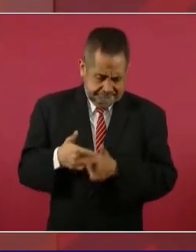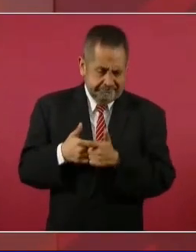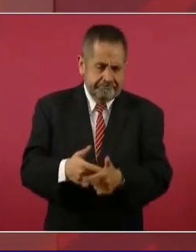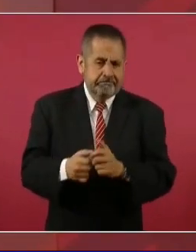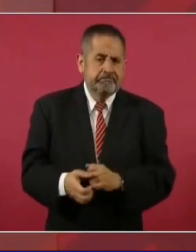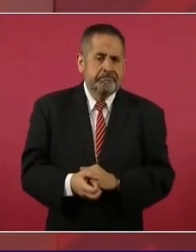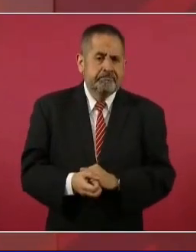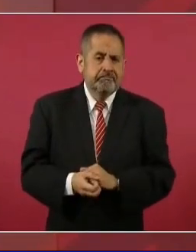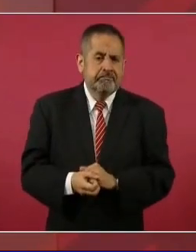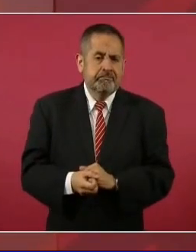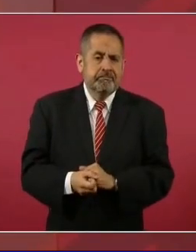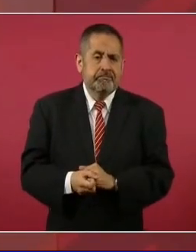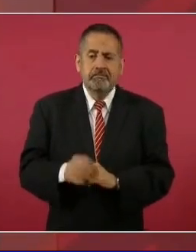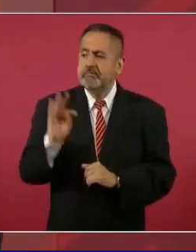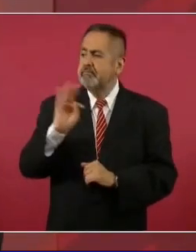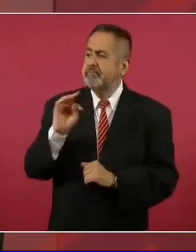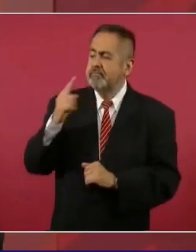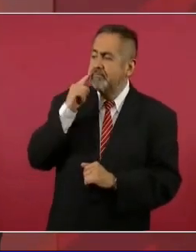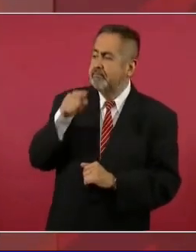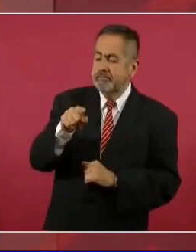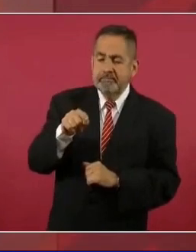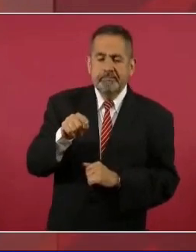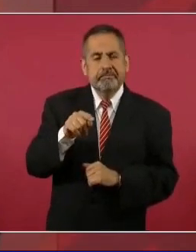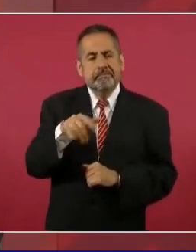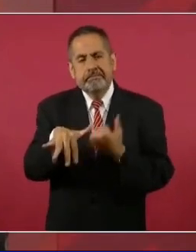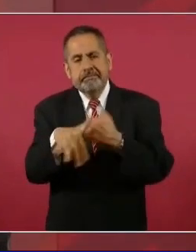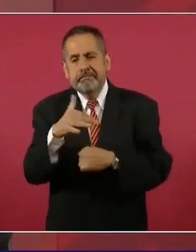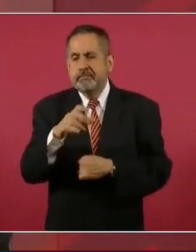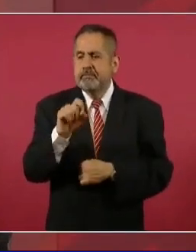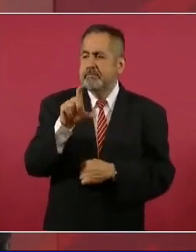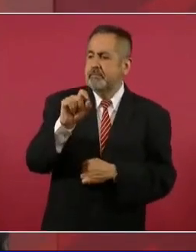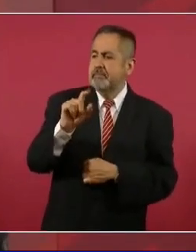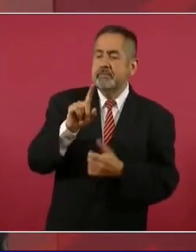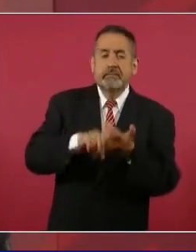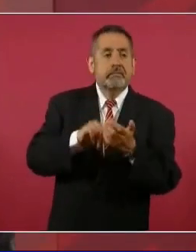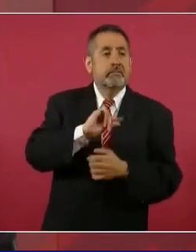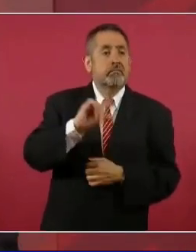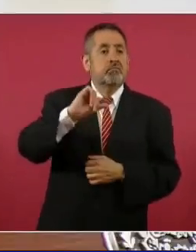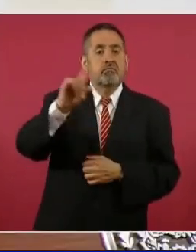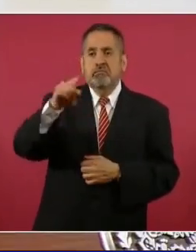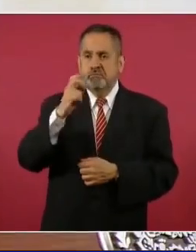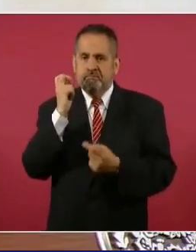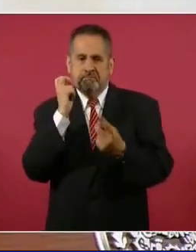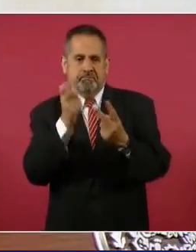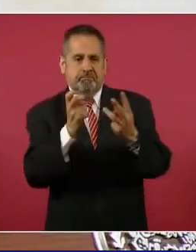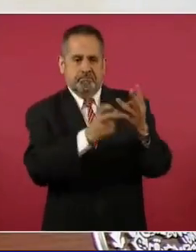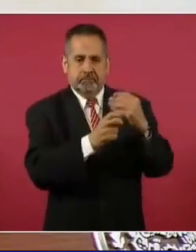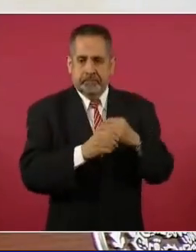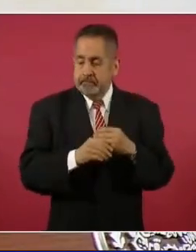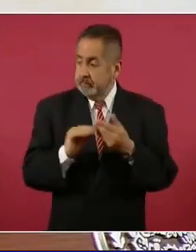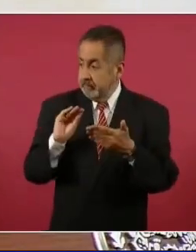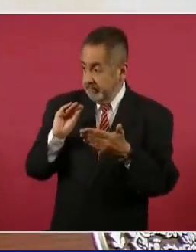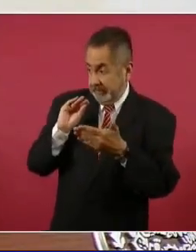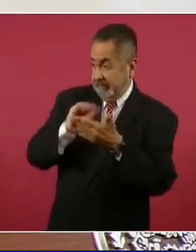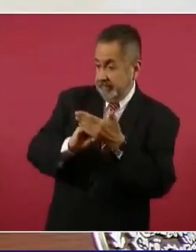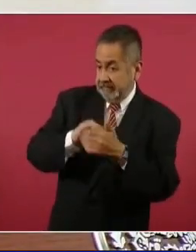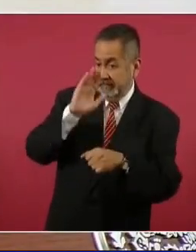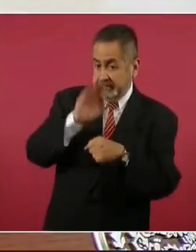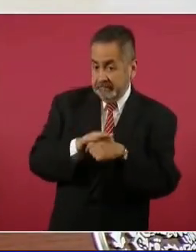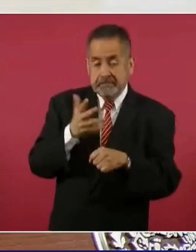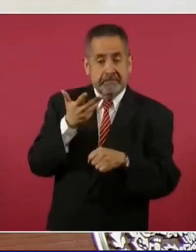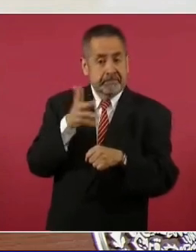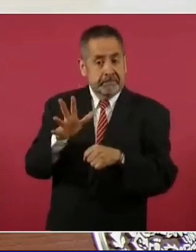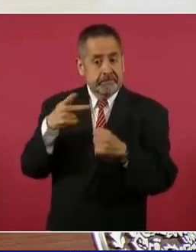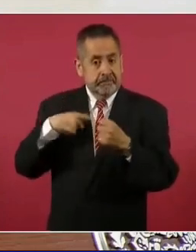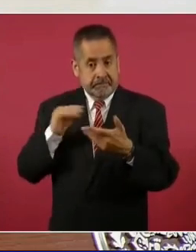Y si estaban 15 o 20 funcionarios acusados y le agregaban